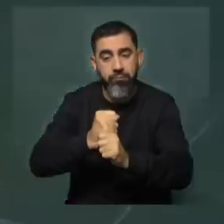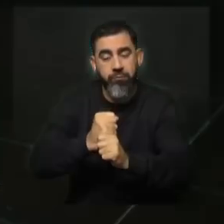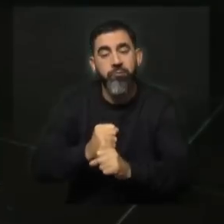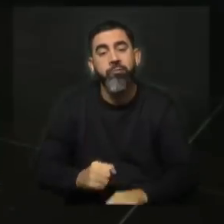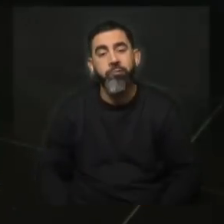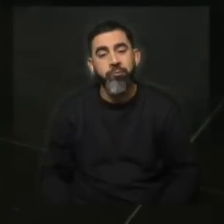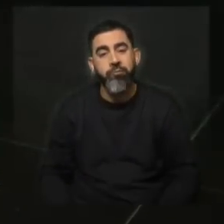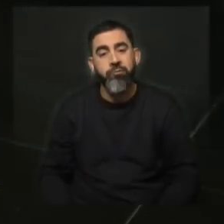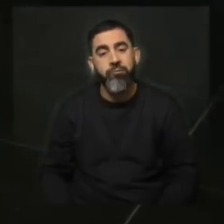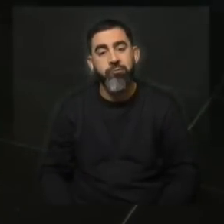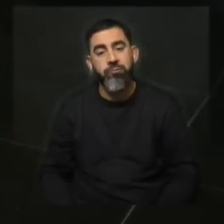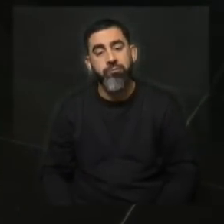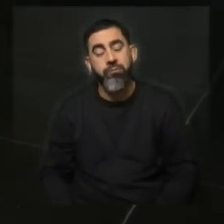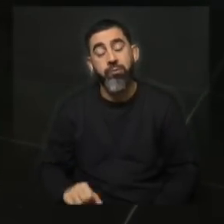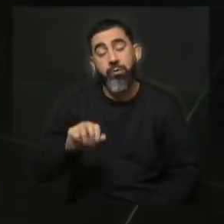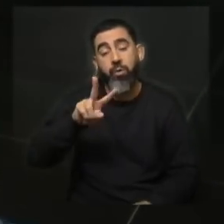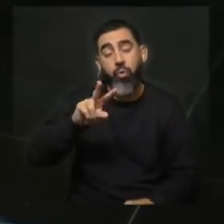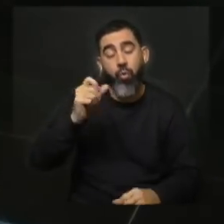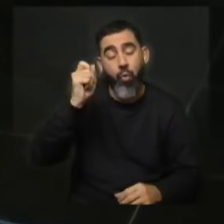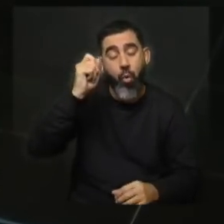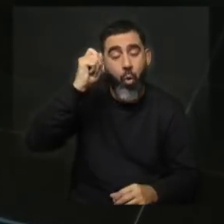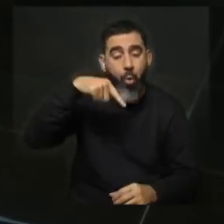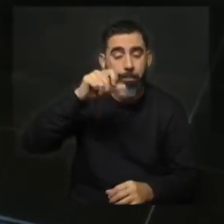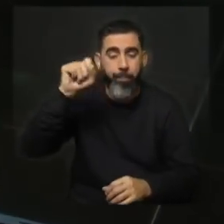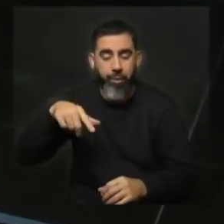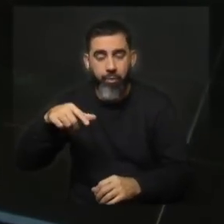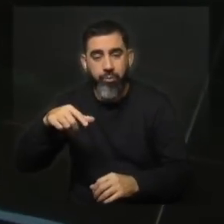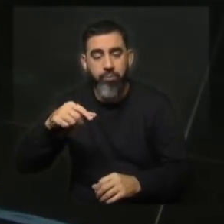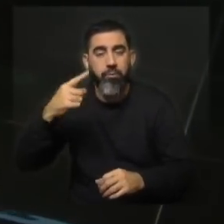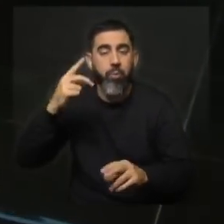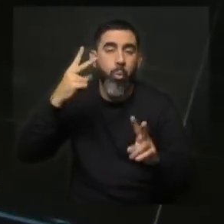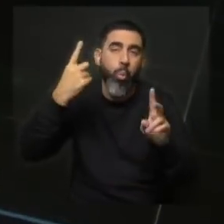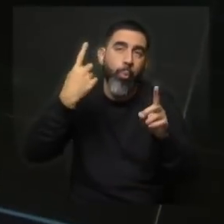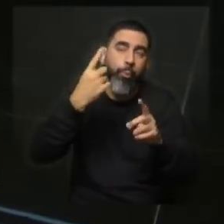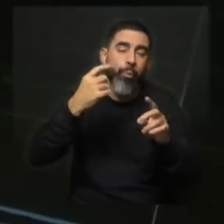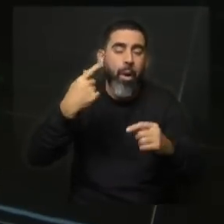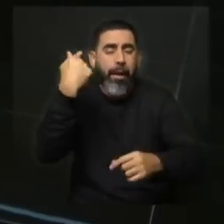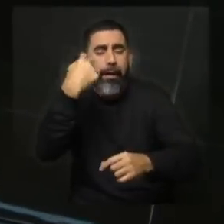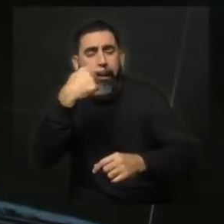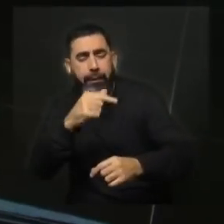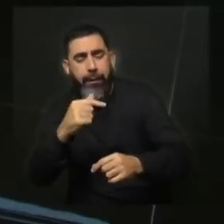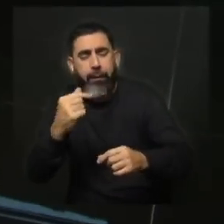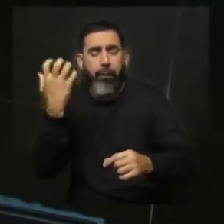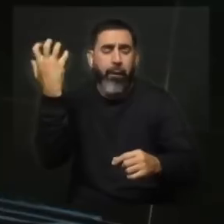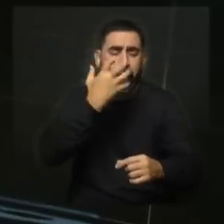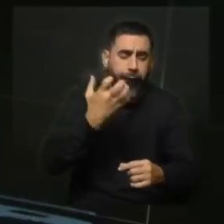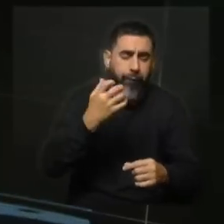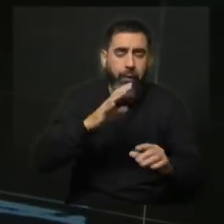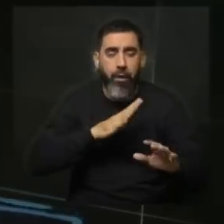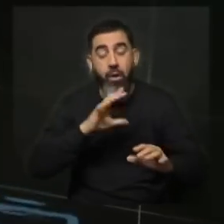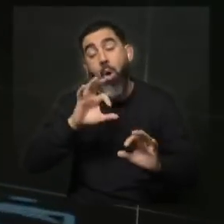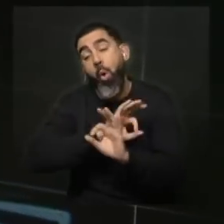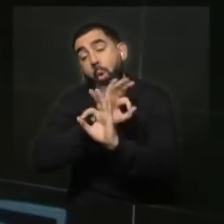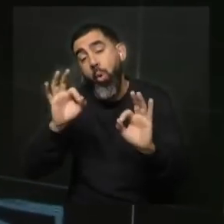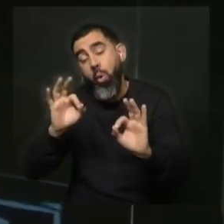creo que uno lo puede tomar con dos visiones no o puede tomar con una visión como más apocalíptica negativa de bueno Esto todo va a cambiar o